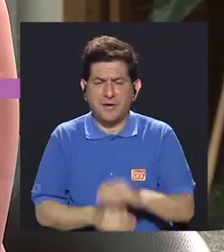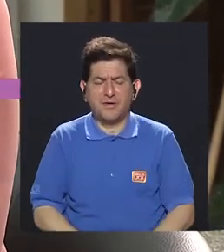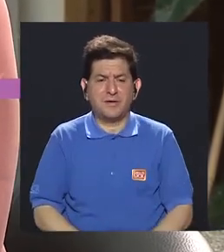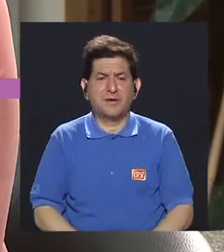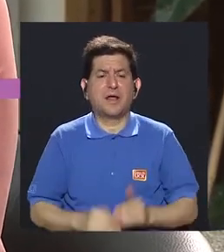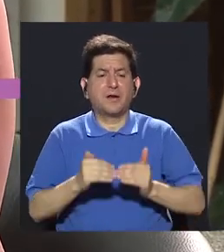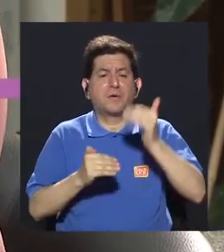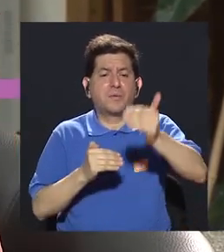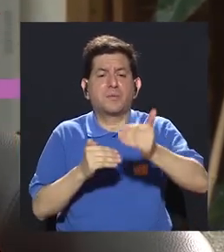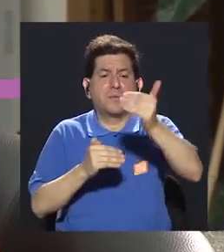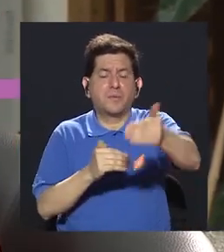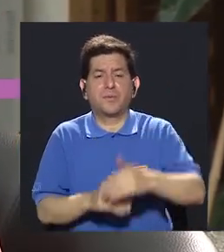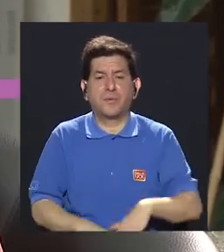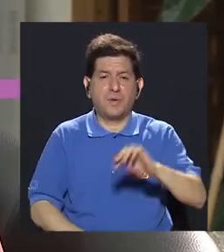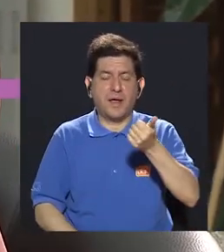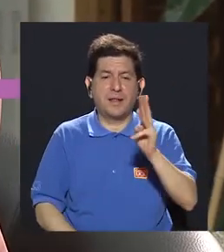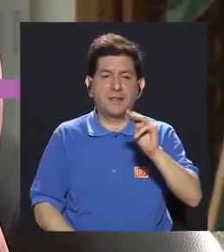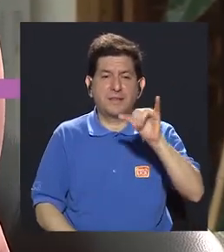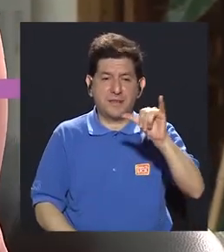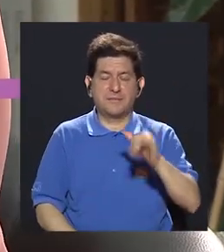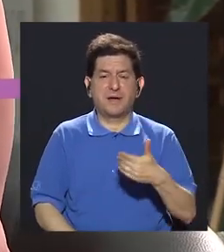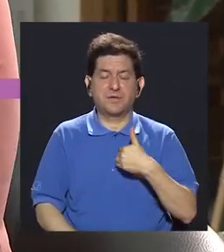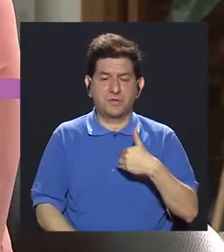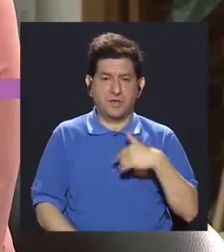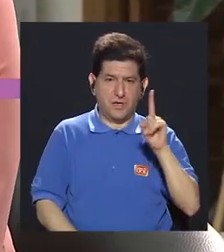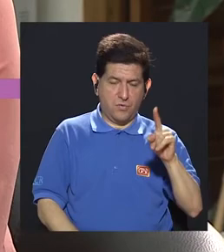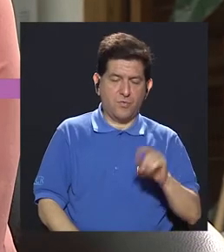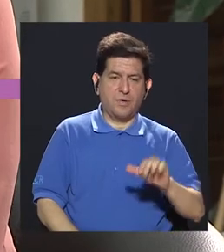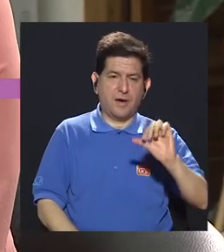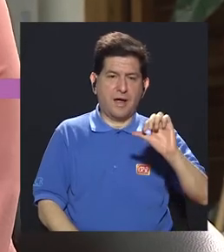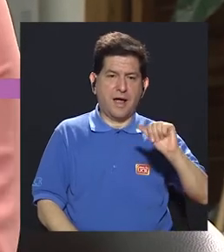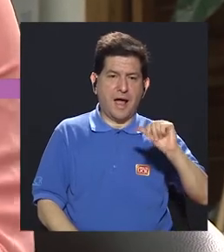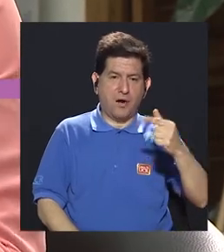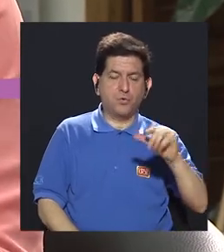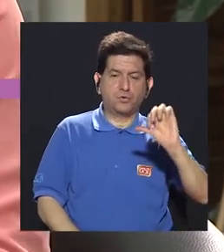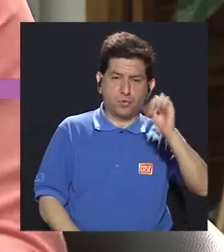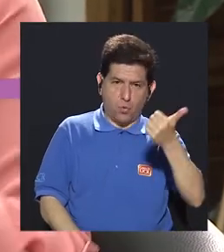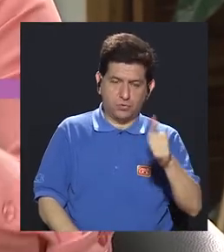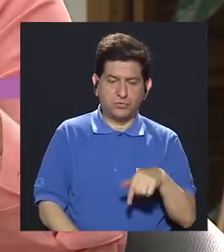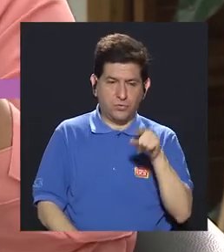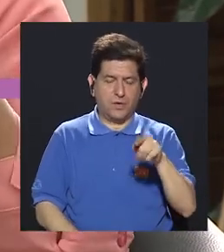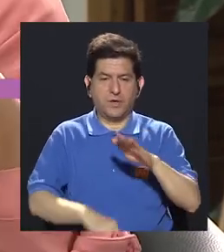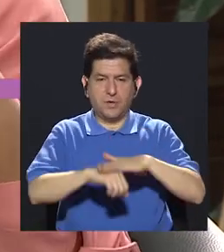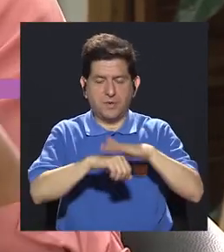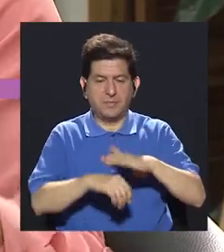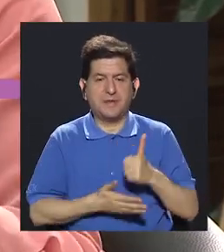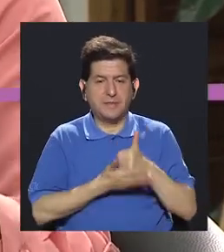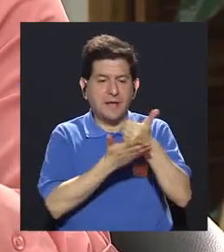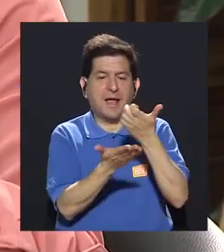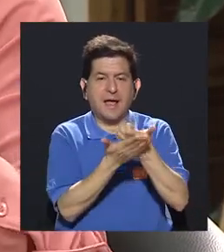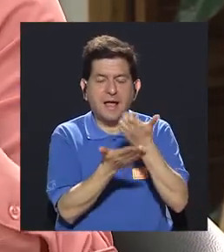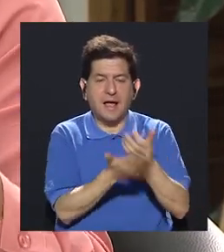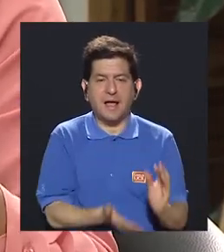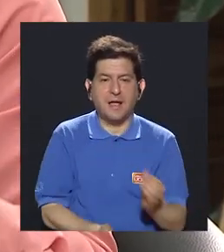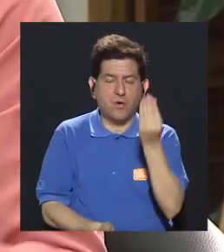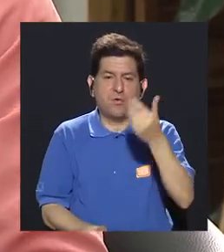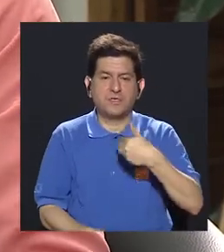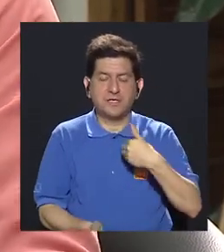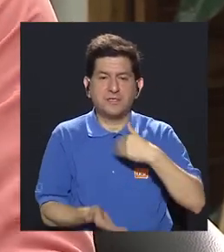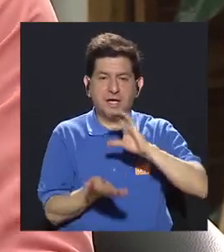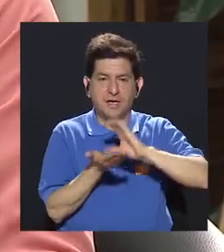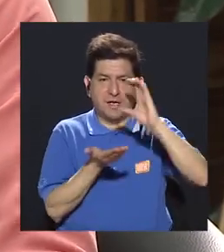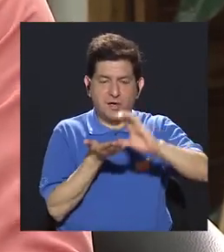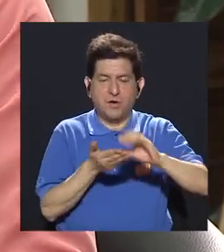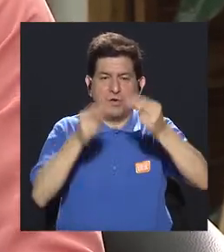fondos cada cierto tiempo. El 10 de mayo tenemos una, en agosto tenemos otra. Y estas campañas sirven para dar becas a los chicos que